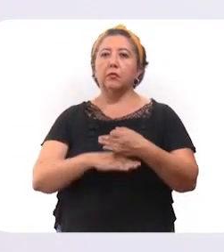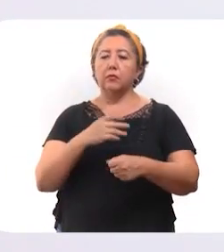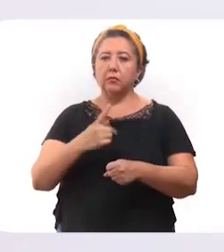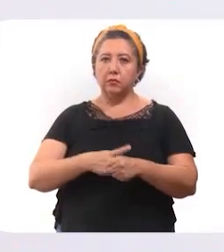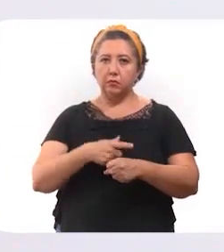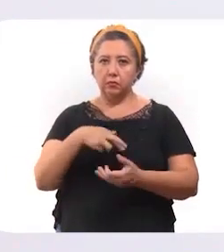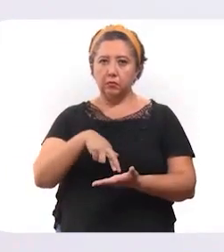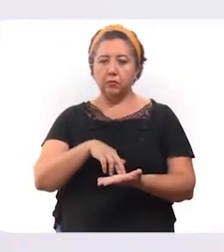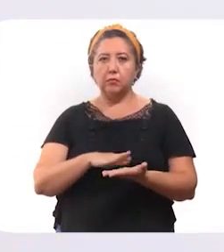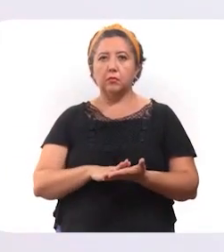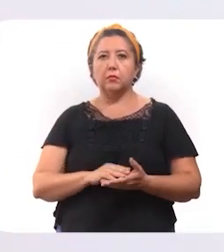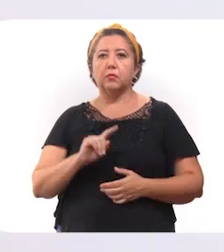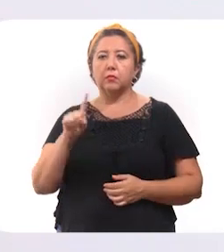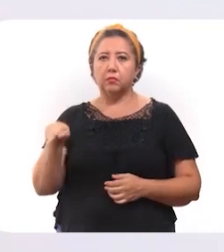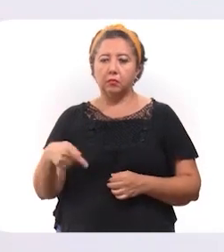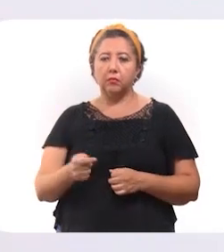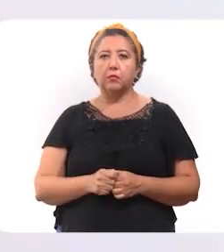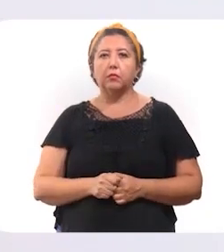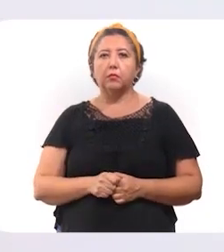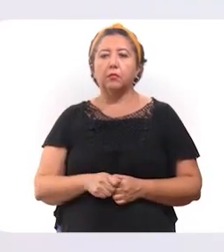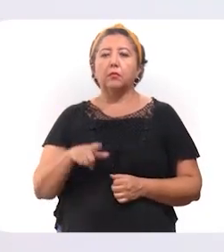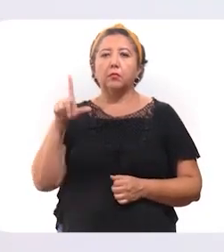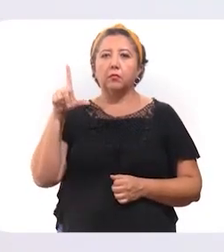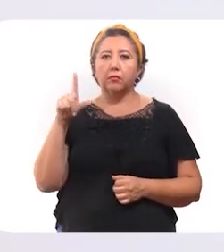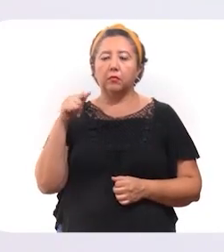total de contagios registrados, que es